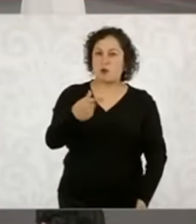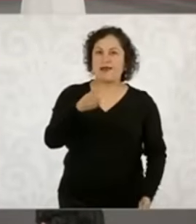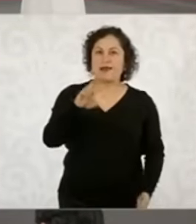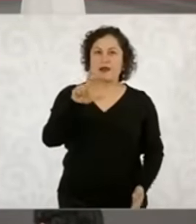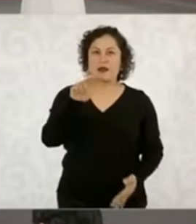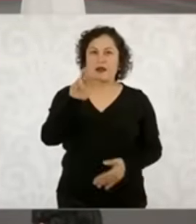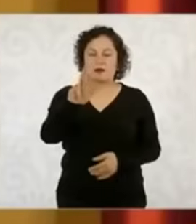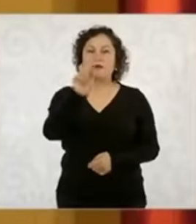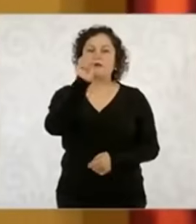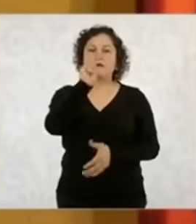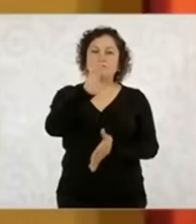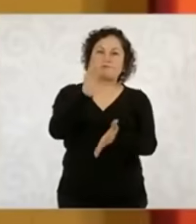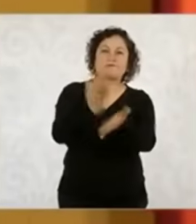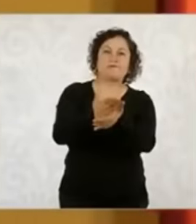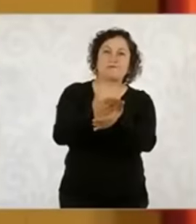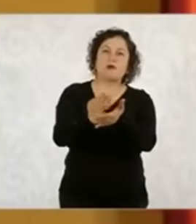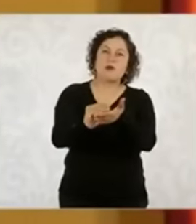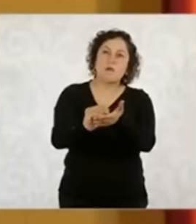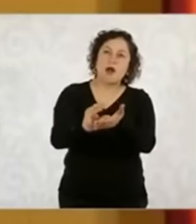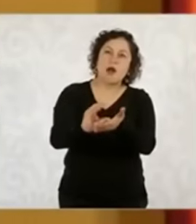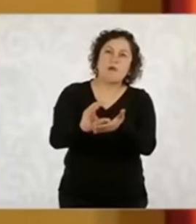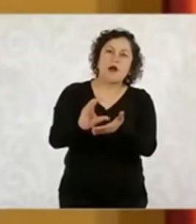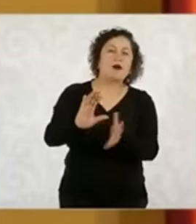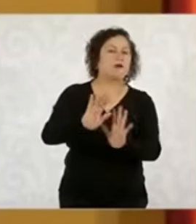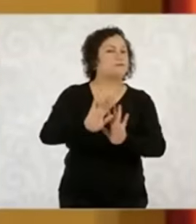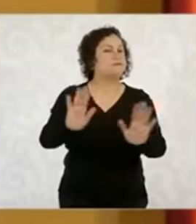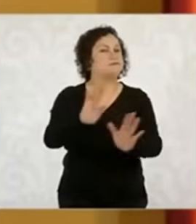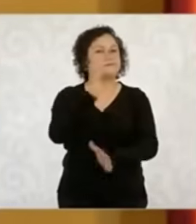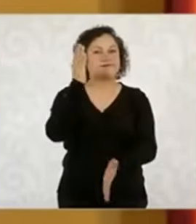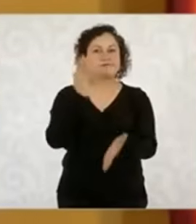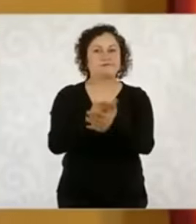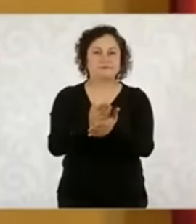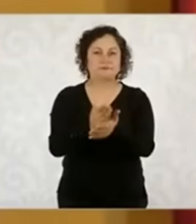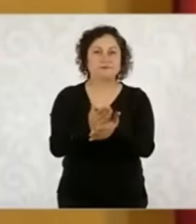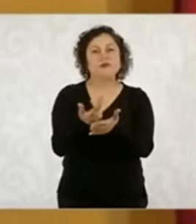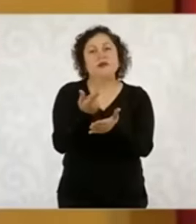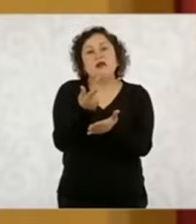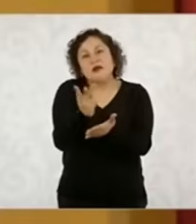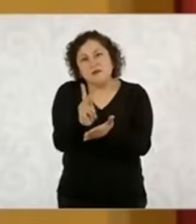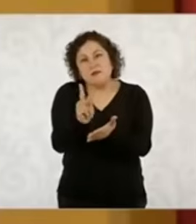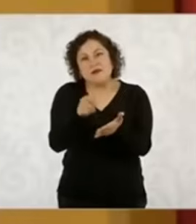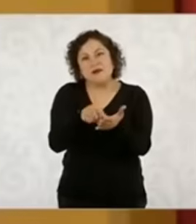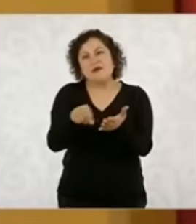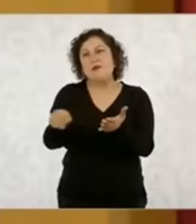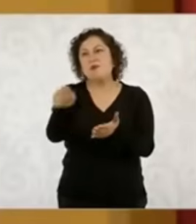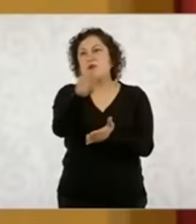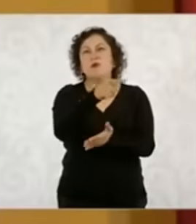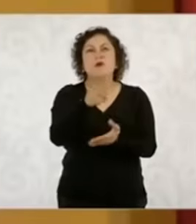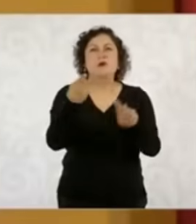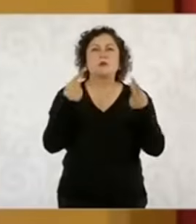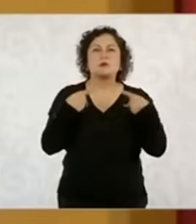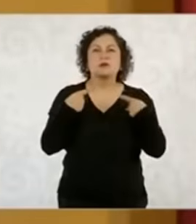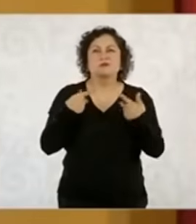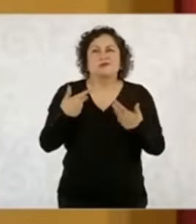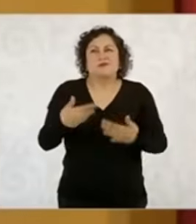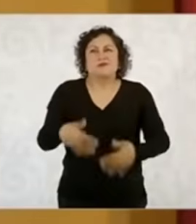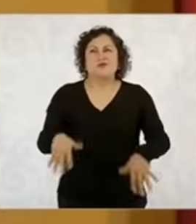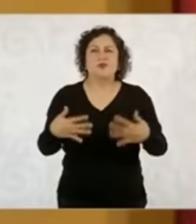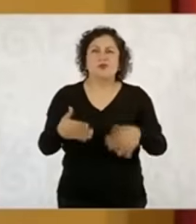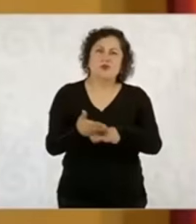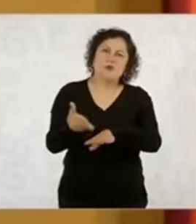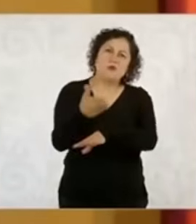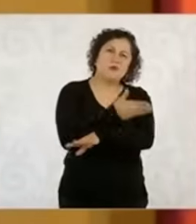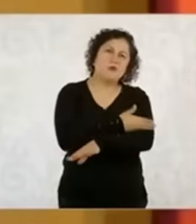eso no es suficiente porque hay mucha gente que tiene muchos años pagando y que ya ha pagado de más. Entonces,